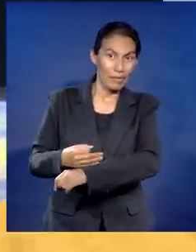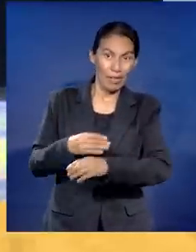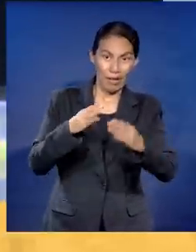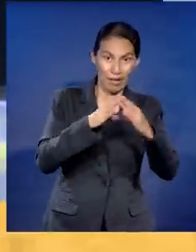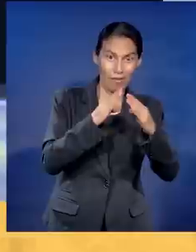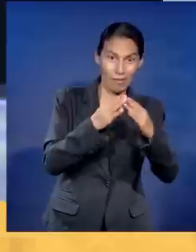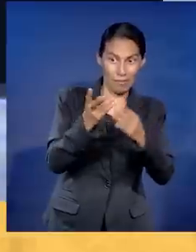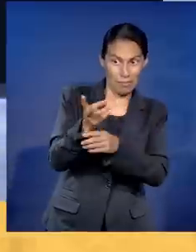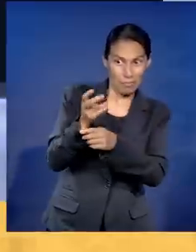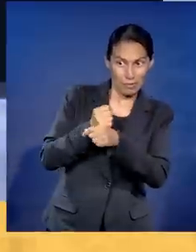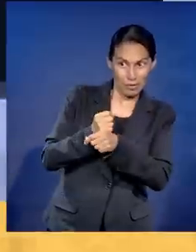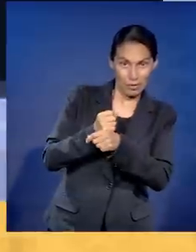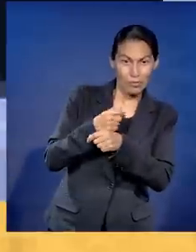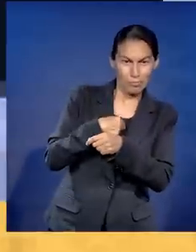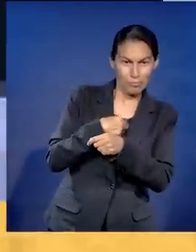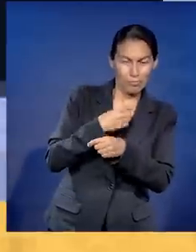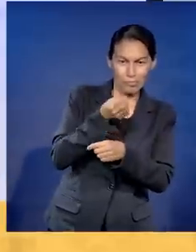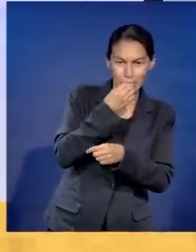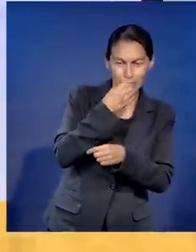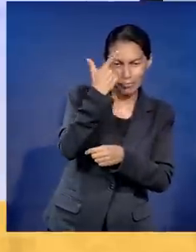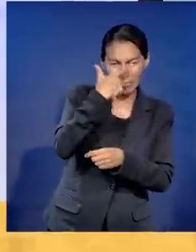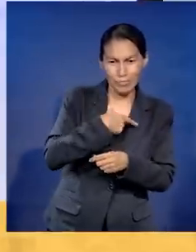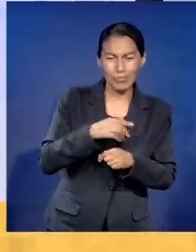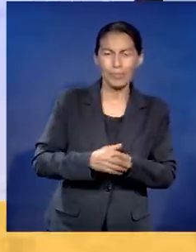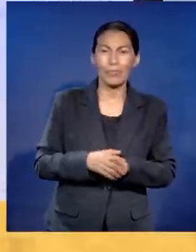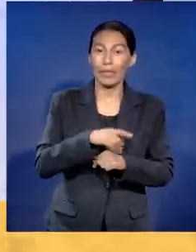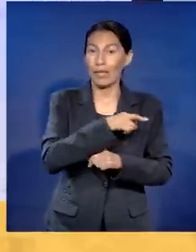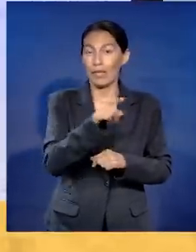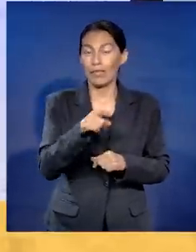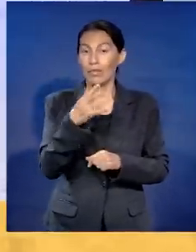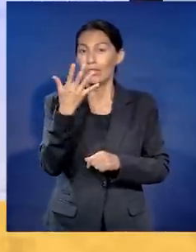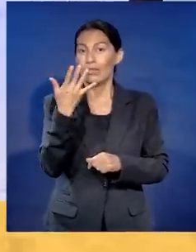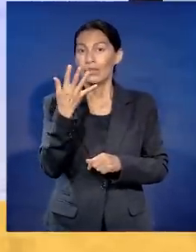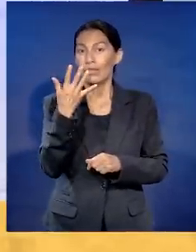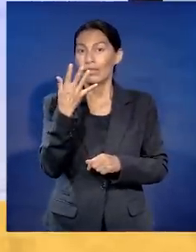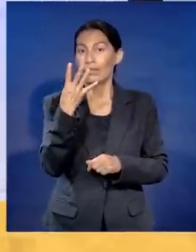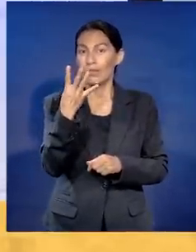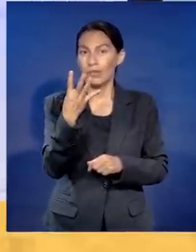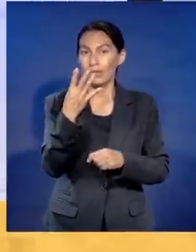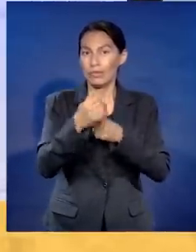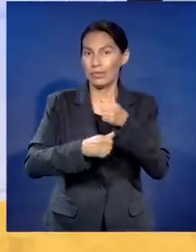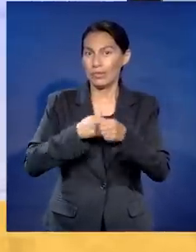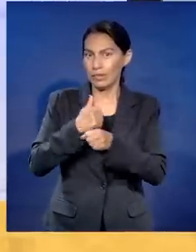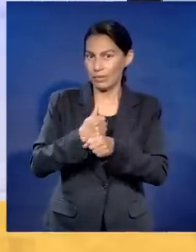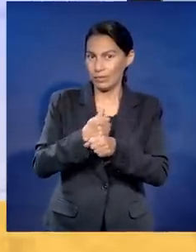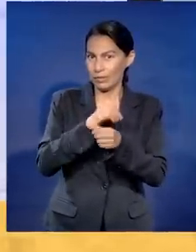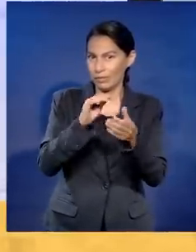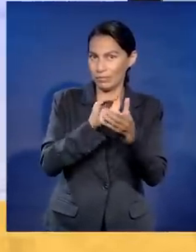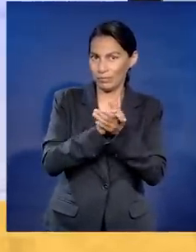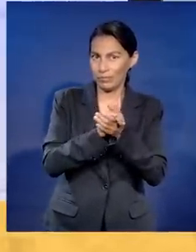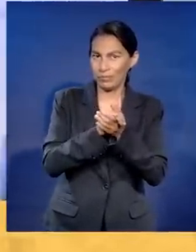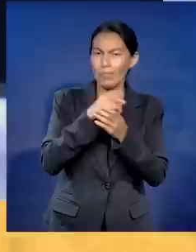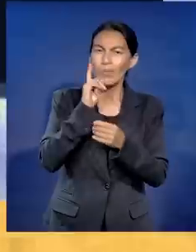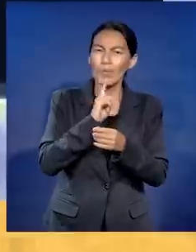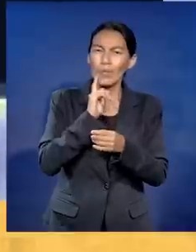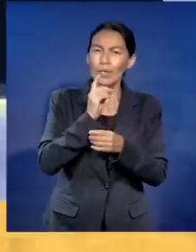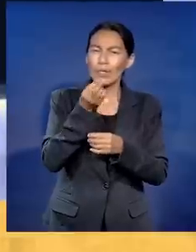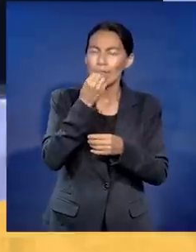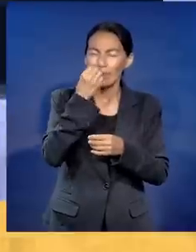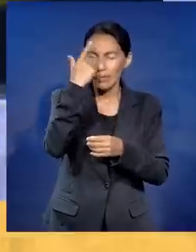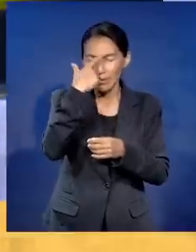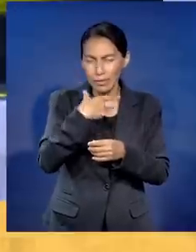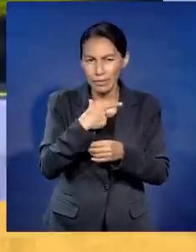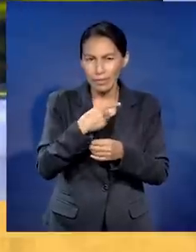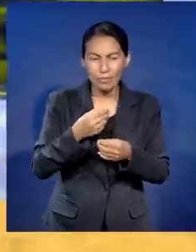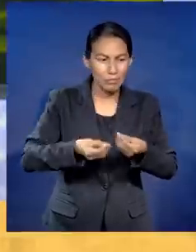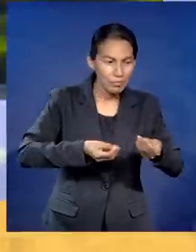en casa de una familia que ya tenía varios años de casados. De hecho, tenían 54 años de casados. La dama sirviendo